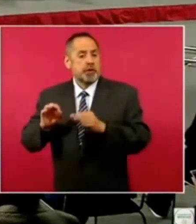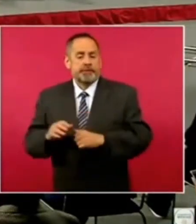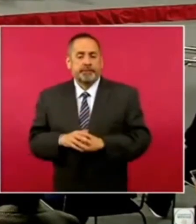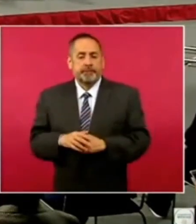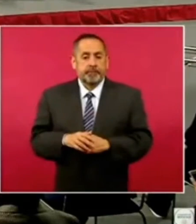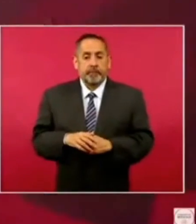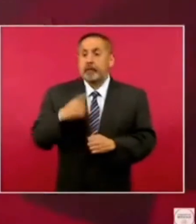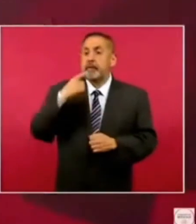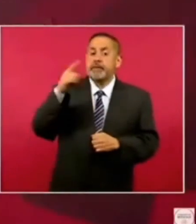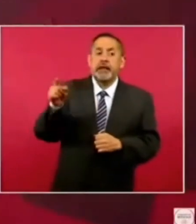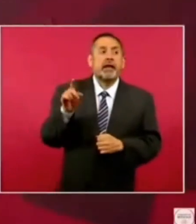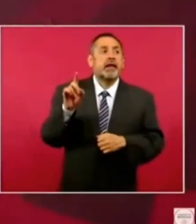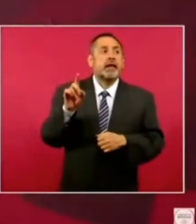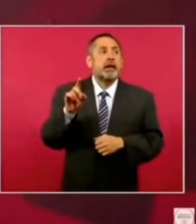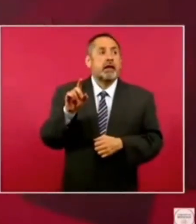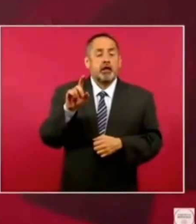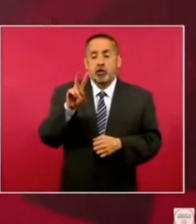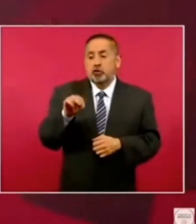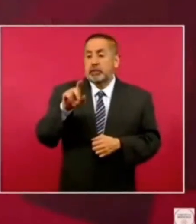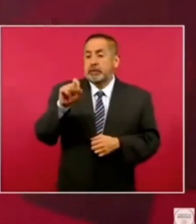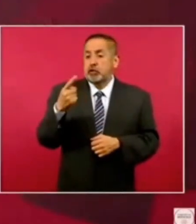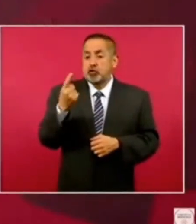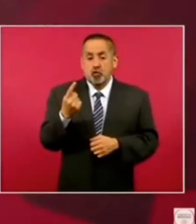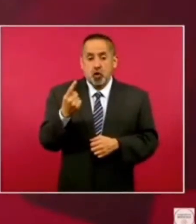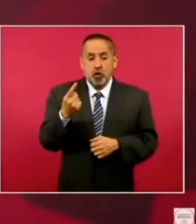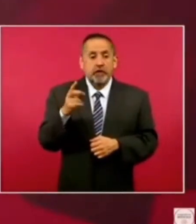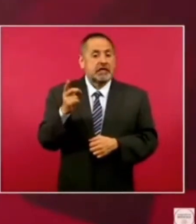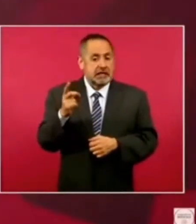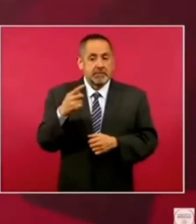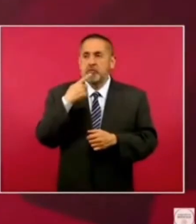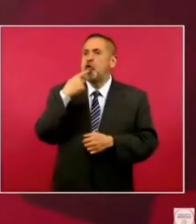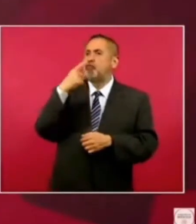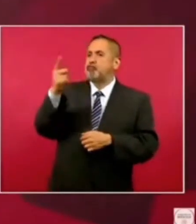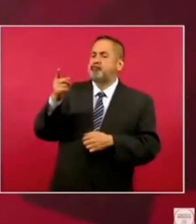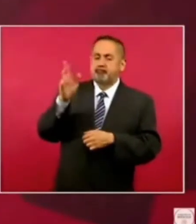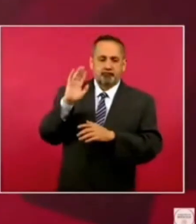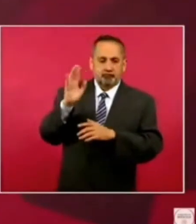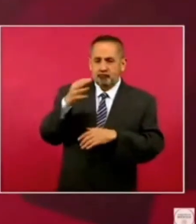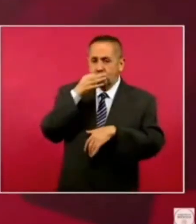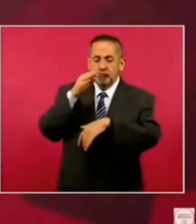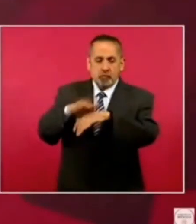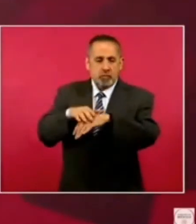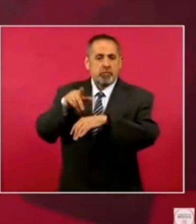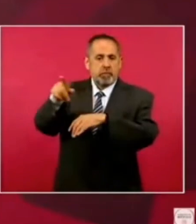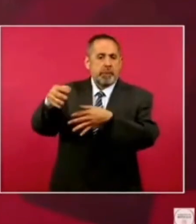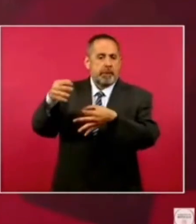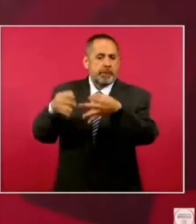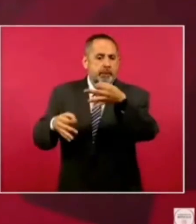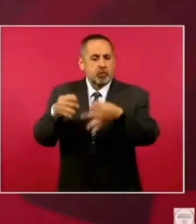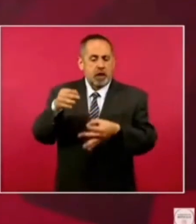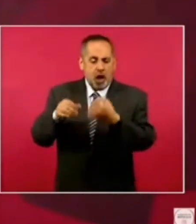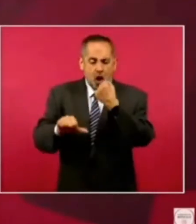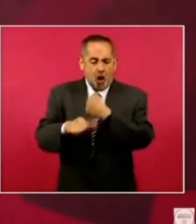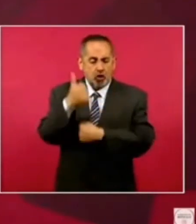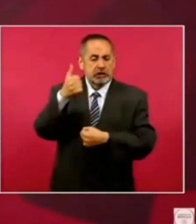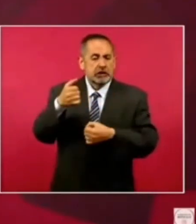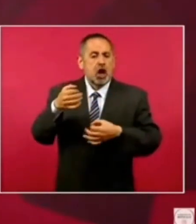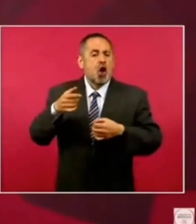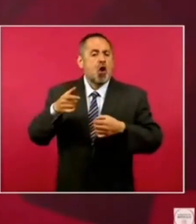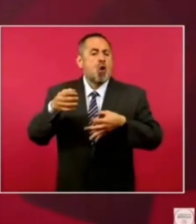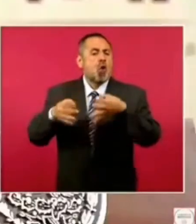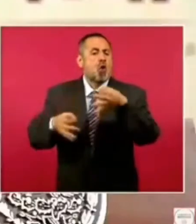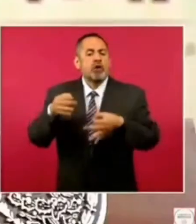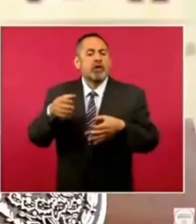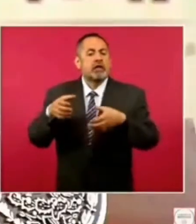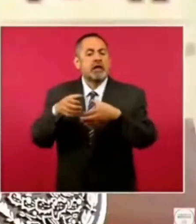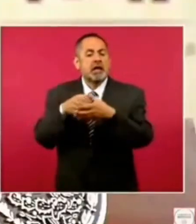de 2021 ante el Tribunal del 11º Circuito Judicial del